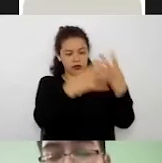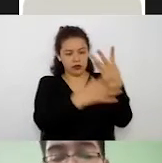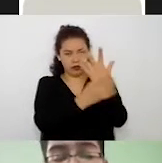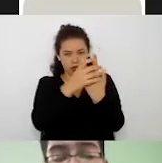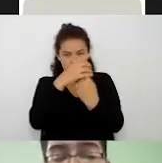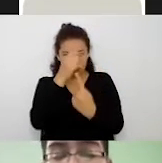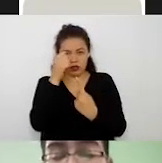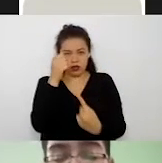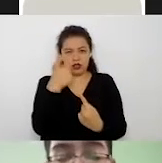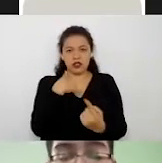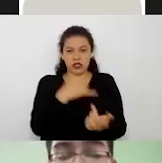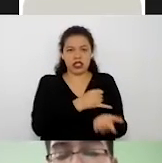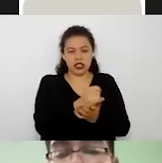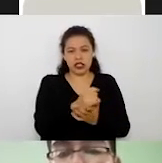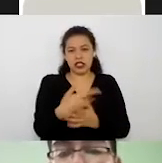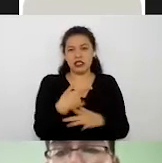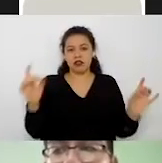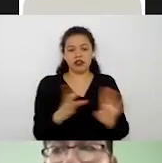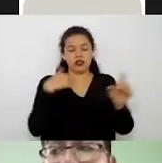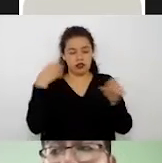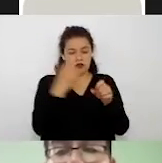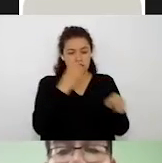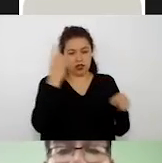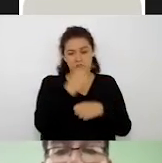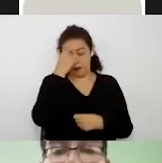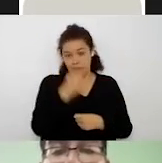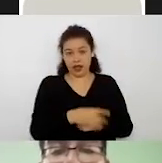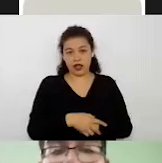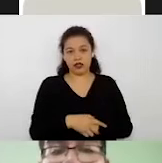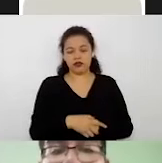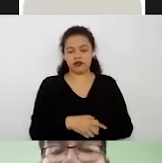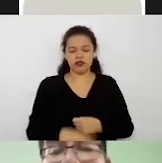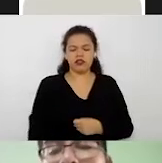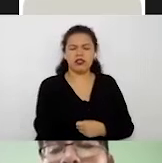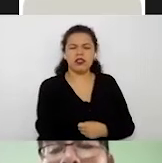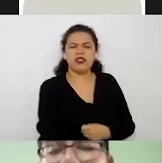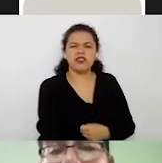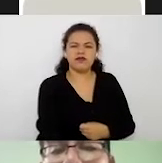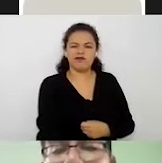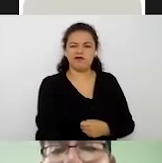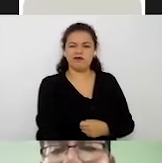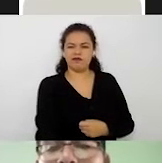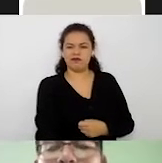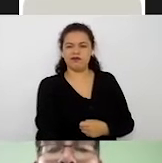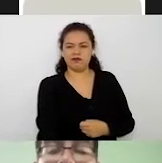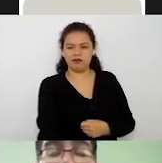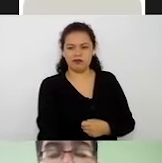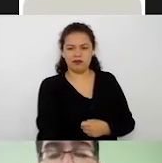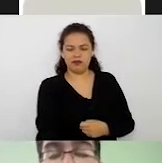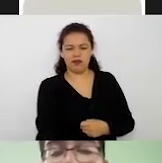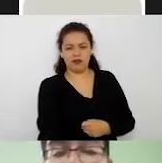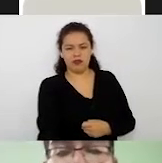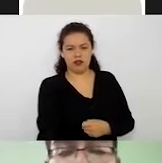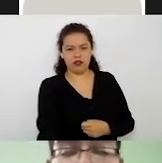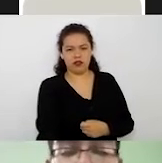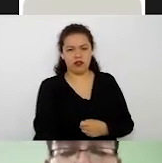yo fuera multibrigadista y se me presenta la oportunidad de eh, prestar la atención o los